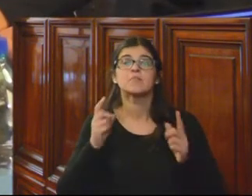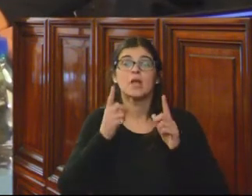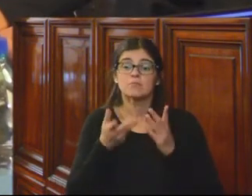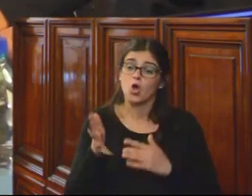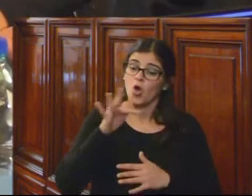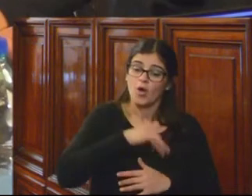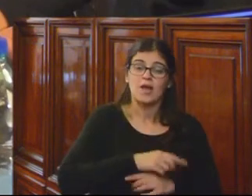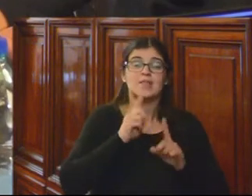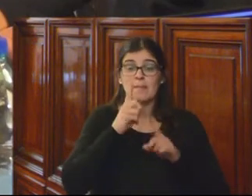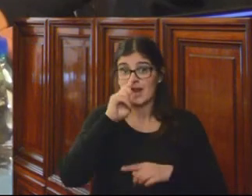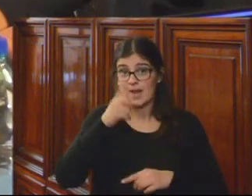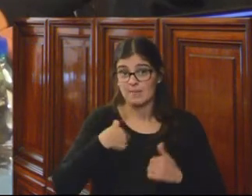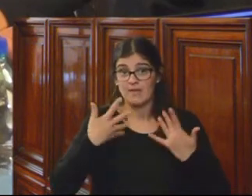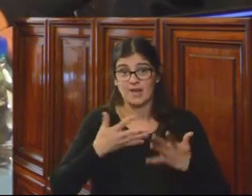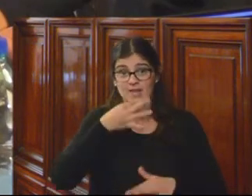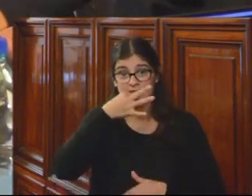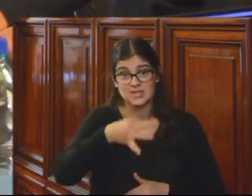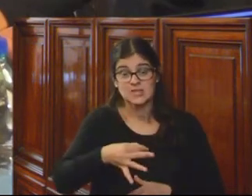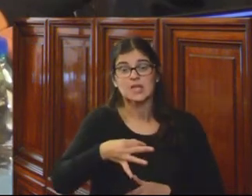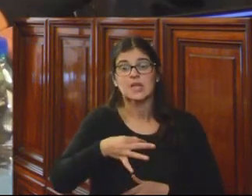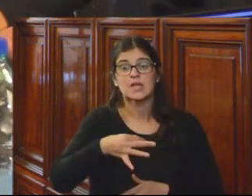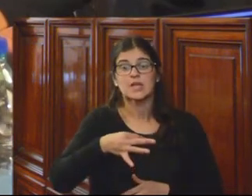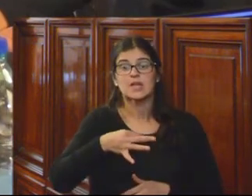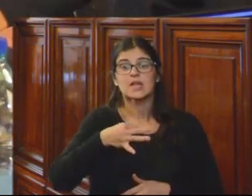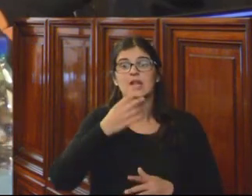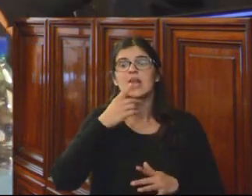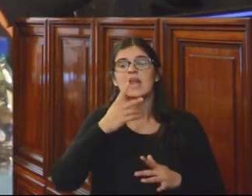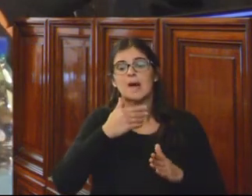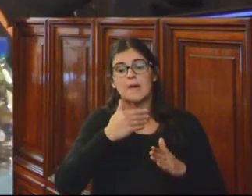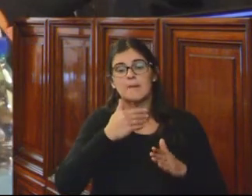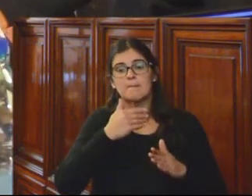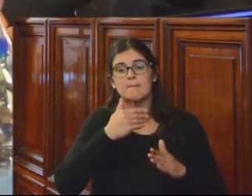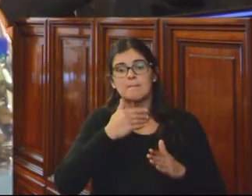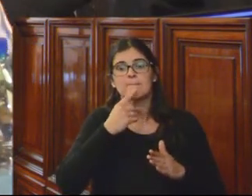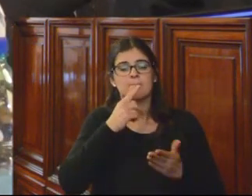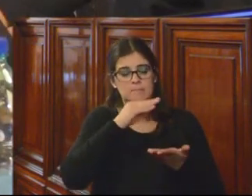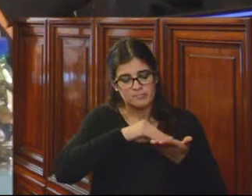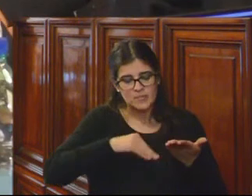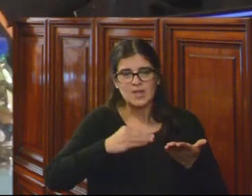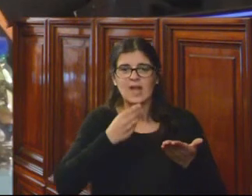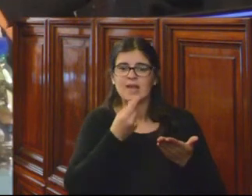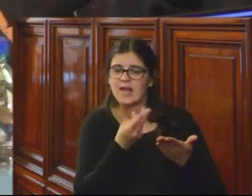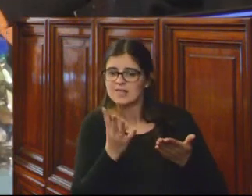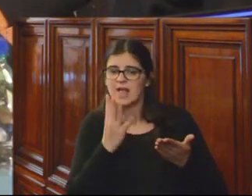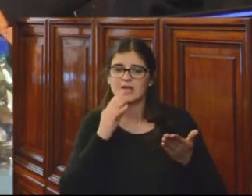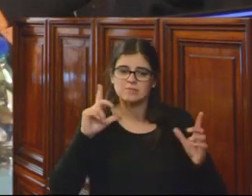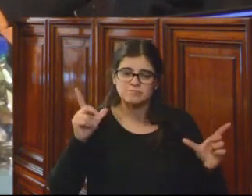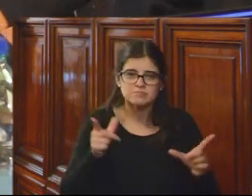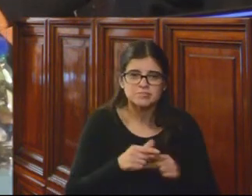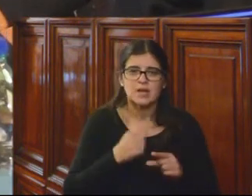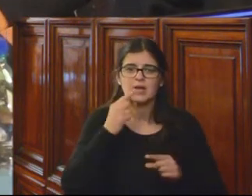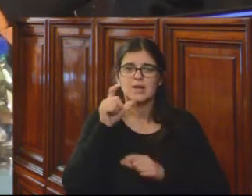indicar rapidito, las movilidades de matrícula, es decir, las mermas de matrícula que se han dado en